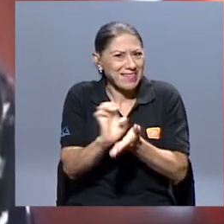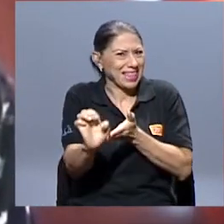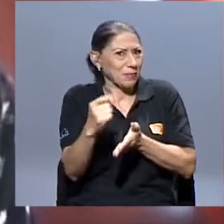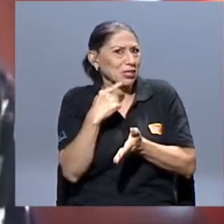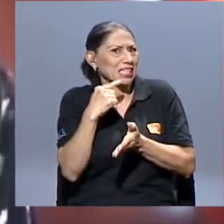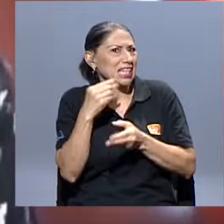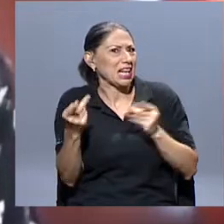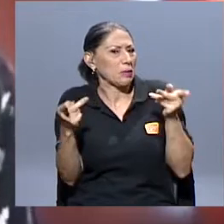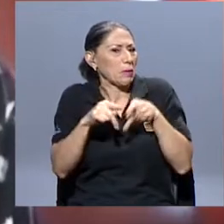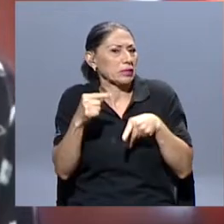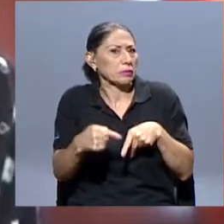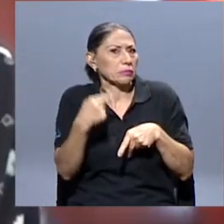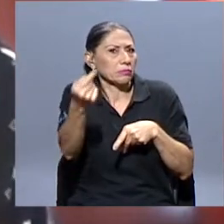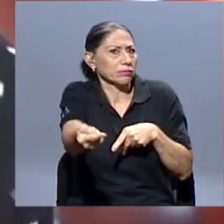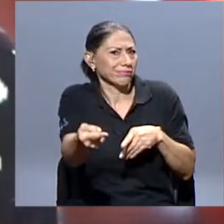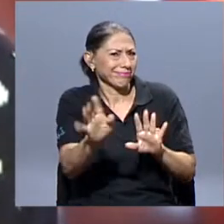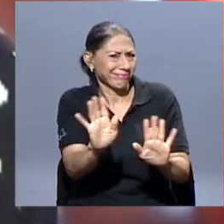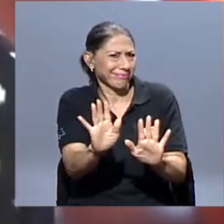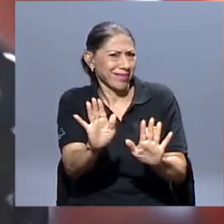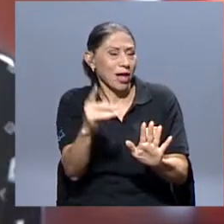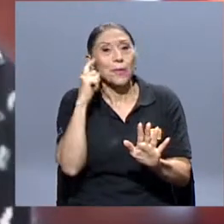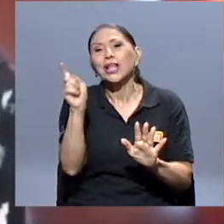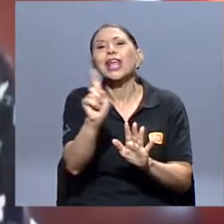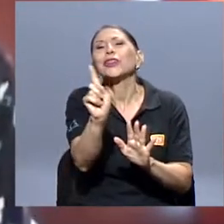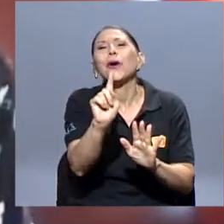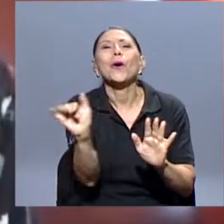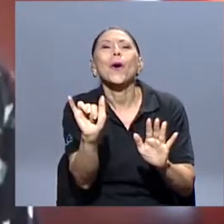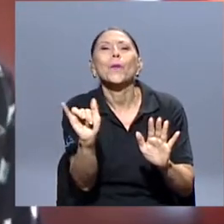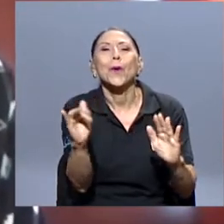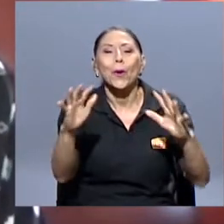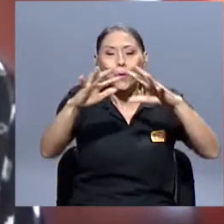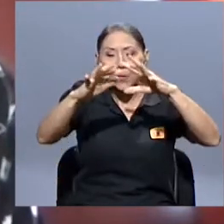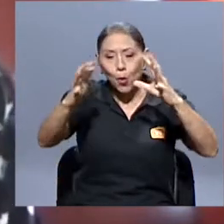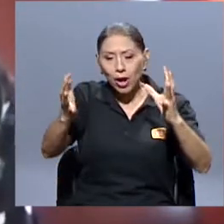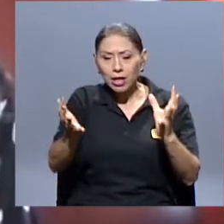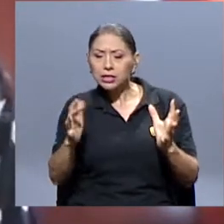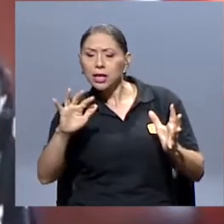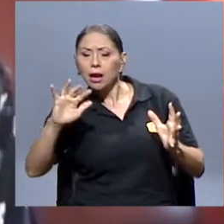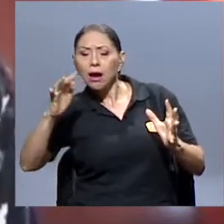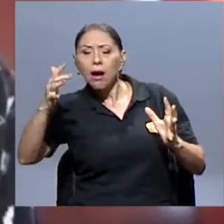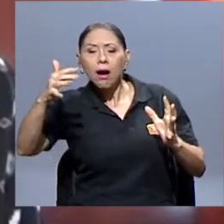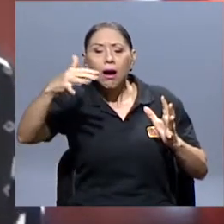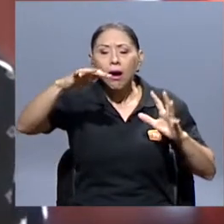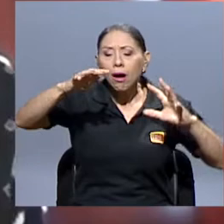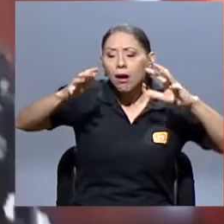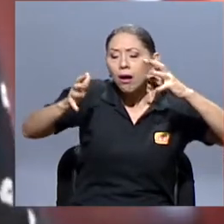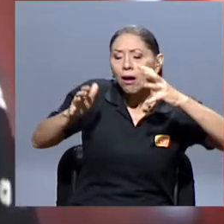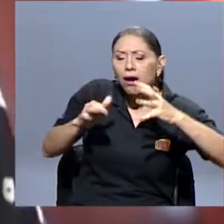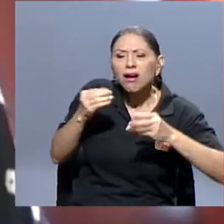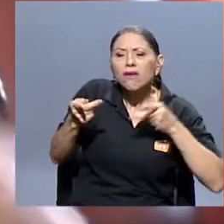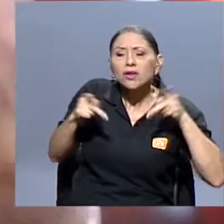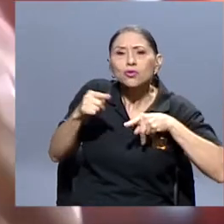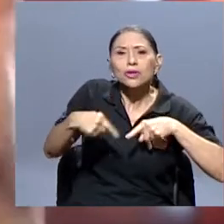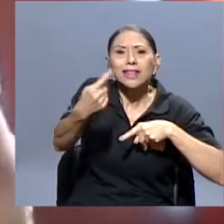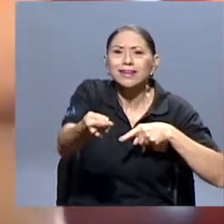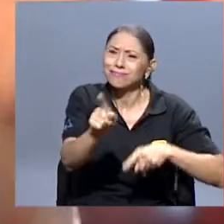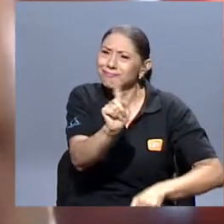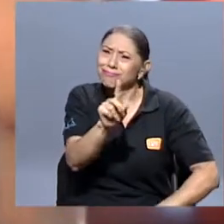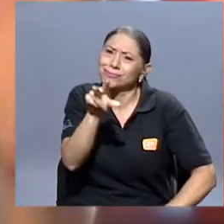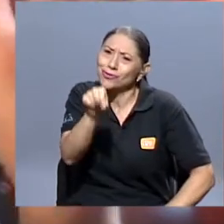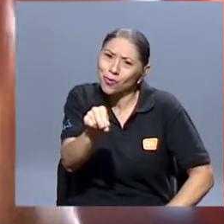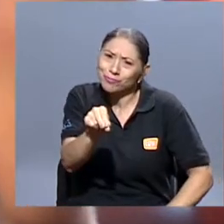las predicciones pueden ser, no es como una bola de cristal, ¿verdad? Que yo predigo algo que va a suceder. No, son proyecciones, y proyecciones